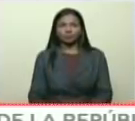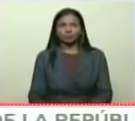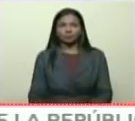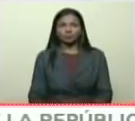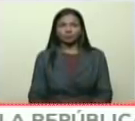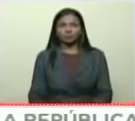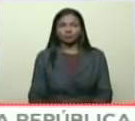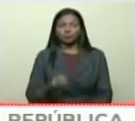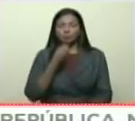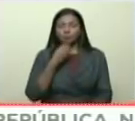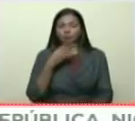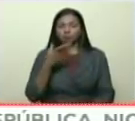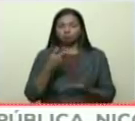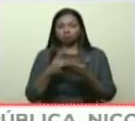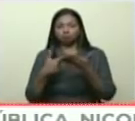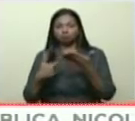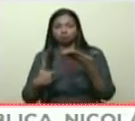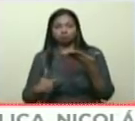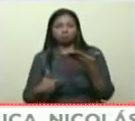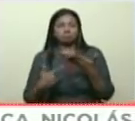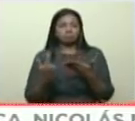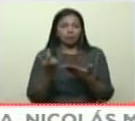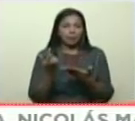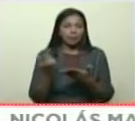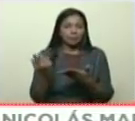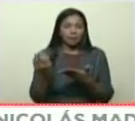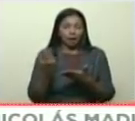bueno, los componentes, son varios componentes,